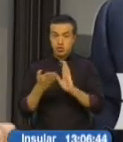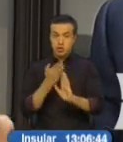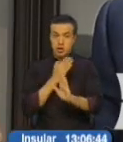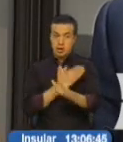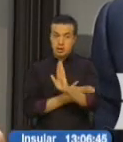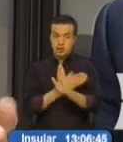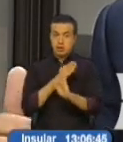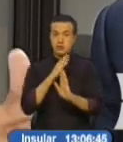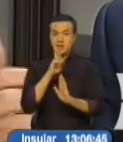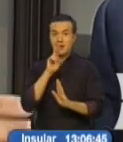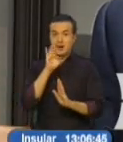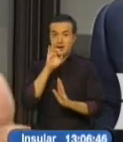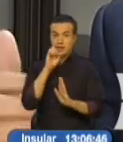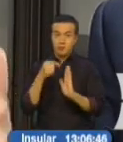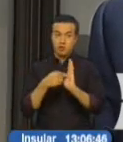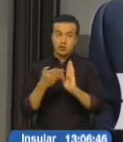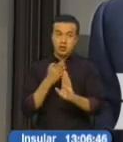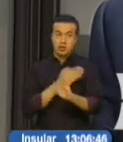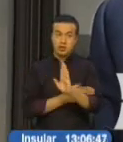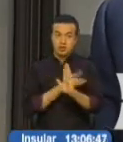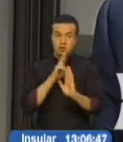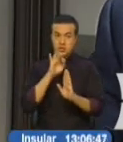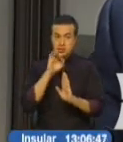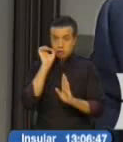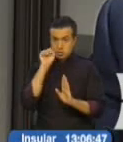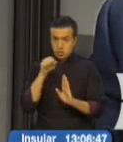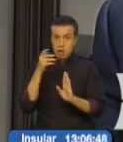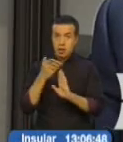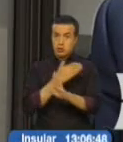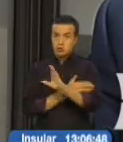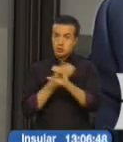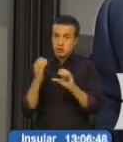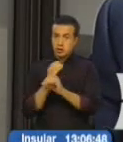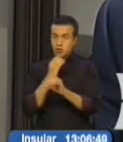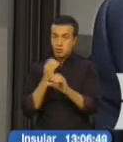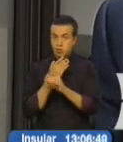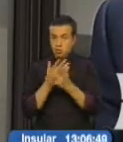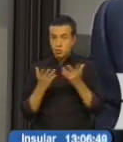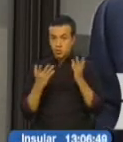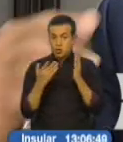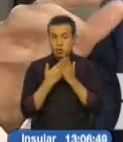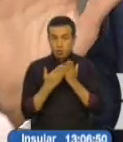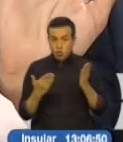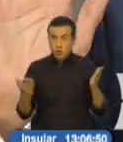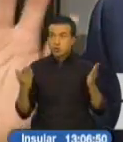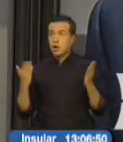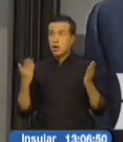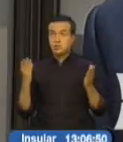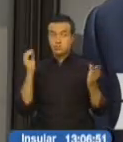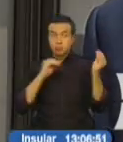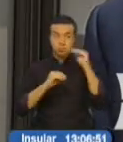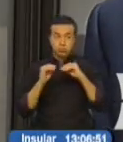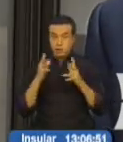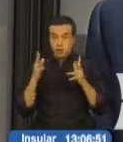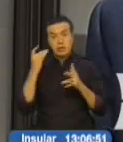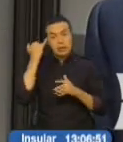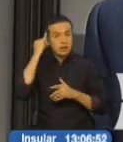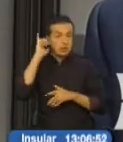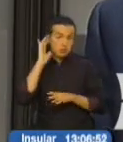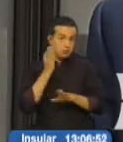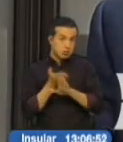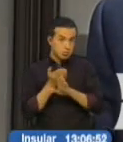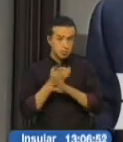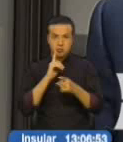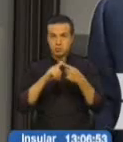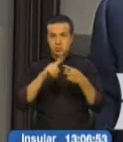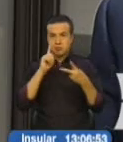de impuesto a la renta cabería. Por ejemplo, ¿por qué no volver a la fórmula anterior en el cual no se graban los activos? Es una idea que estoy dando. El